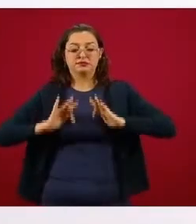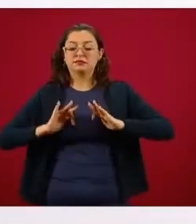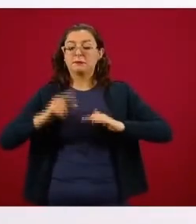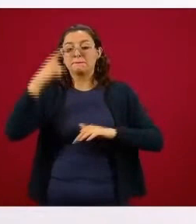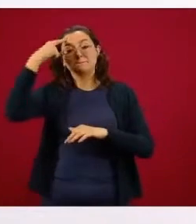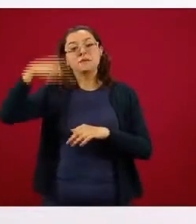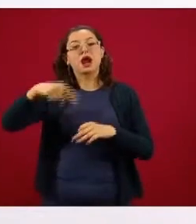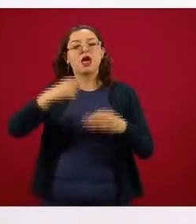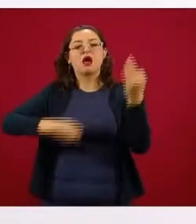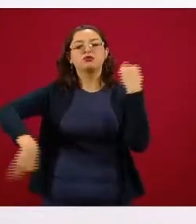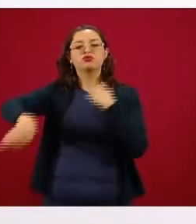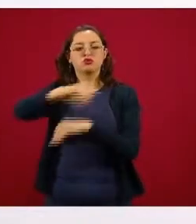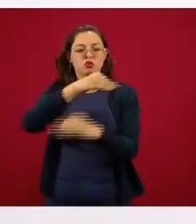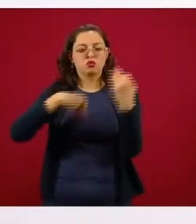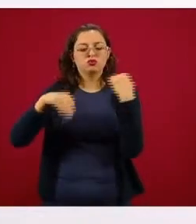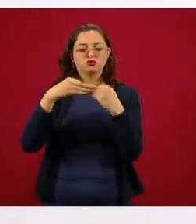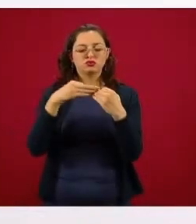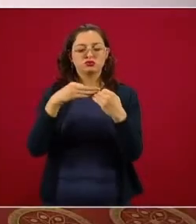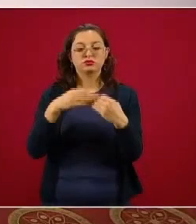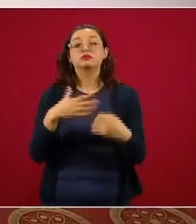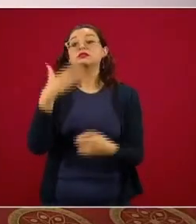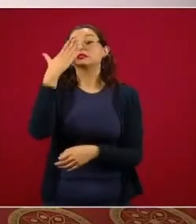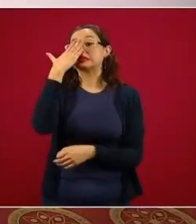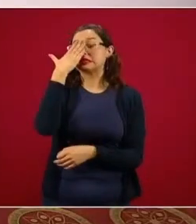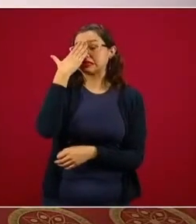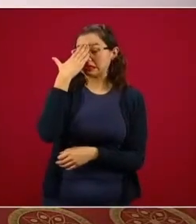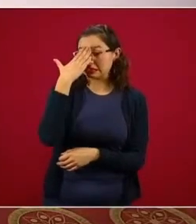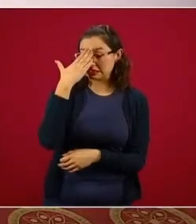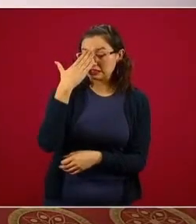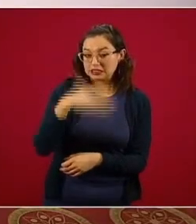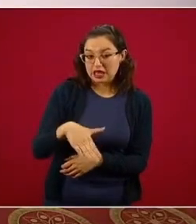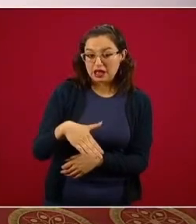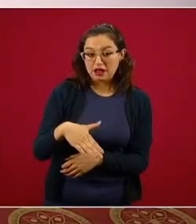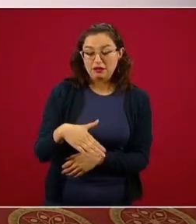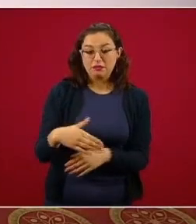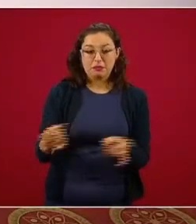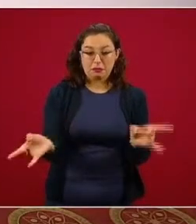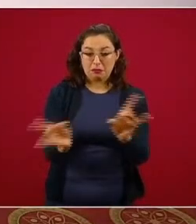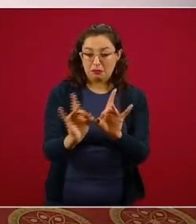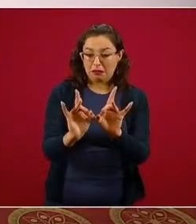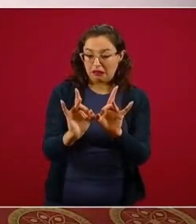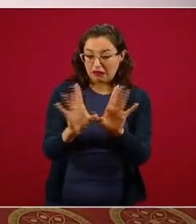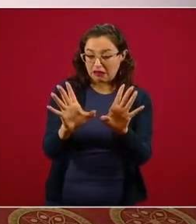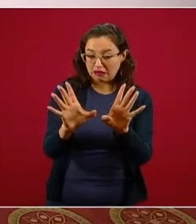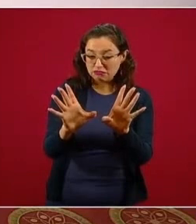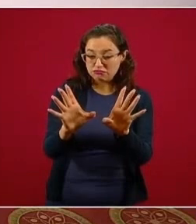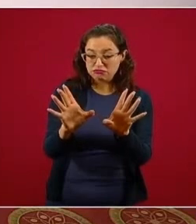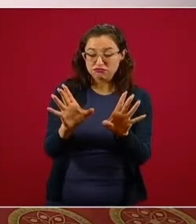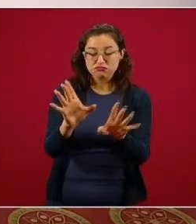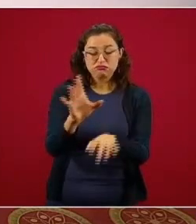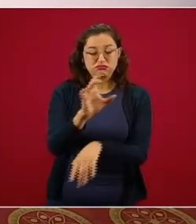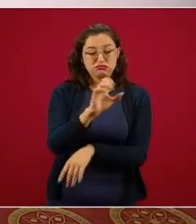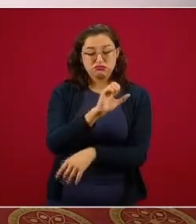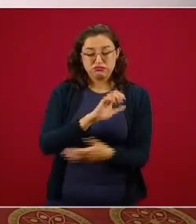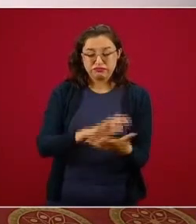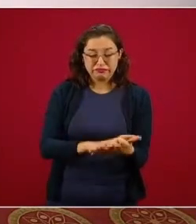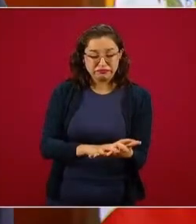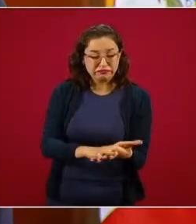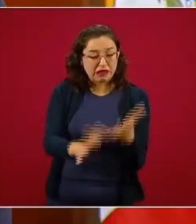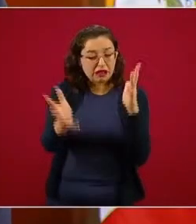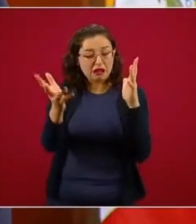México. Como todos sabemos, ningún mal se equipara a la